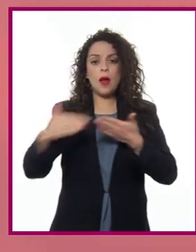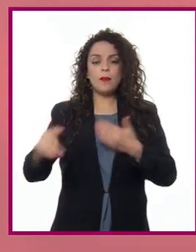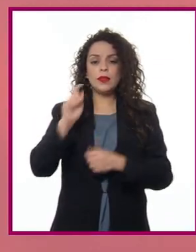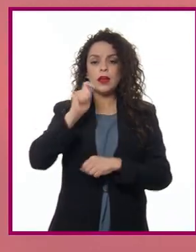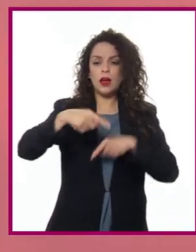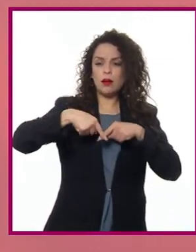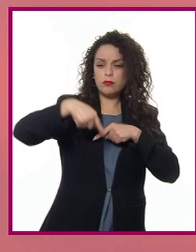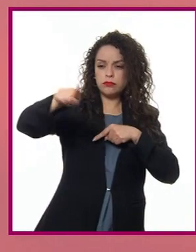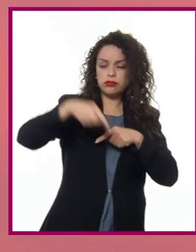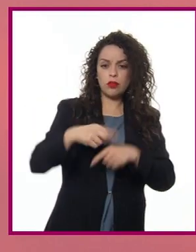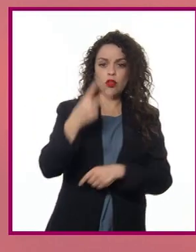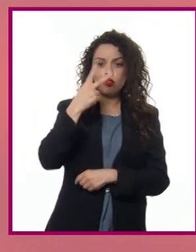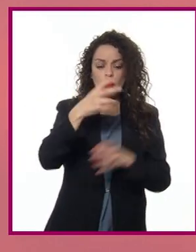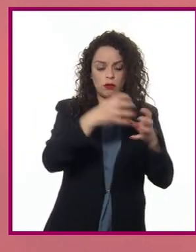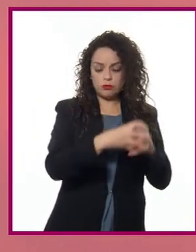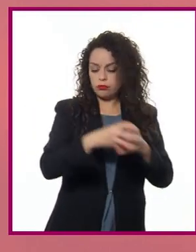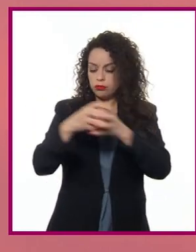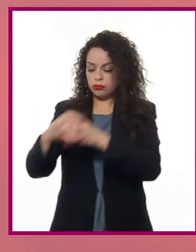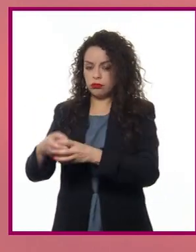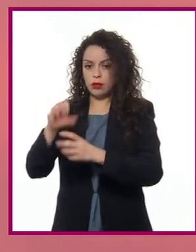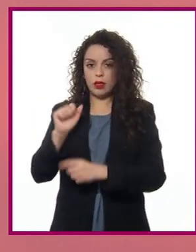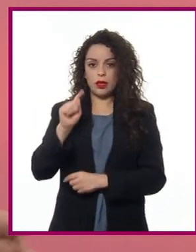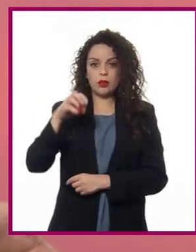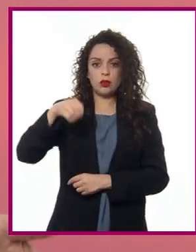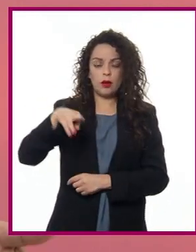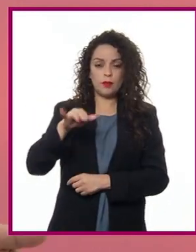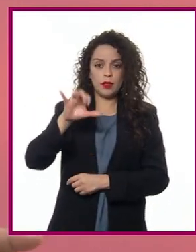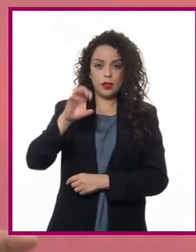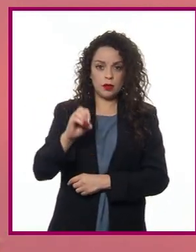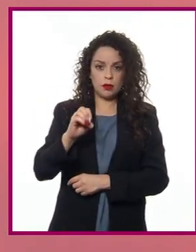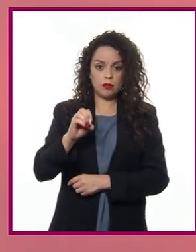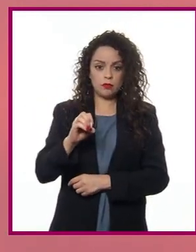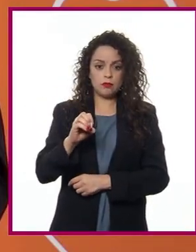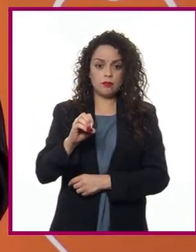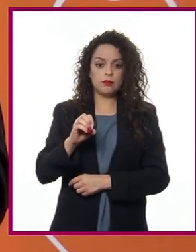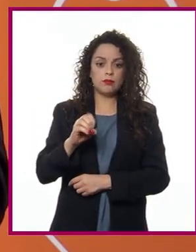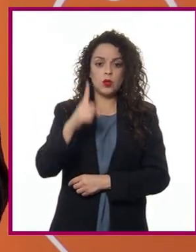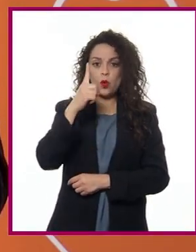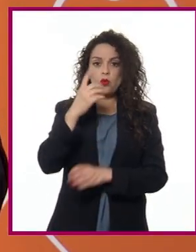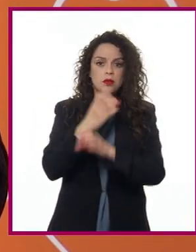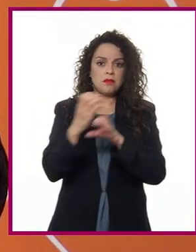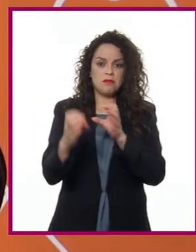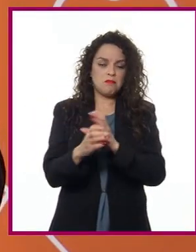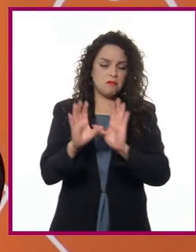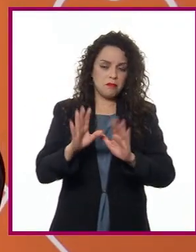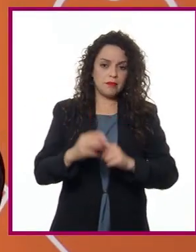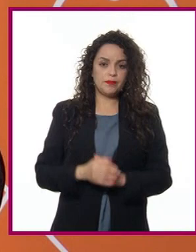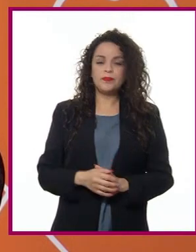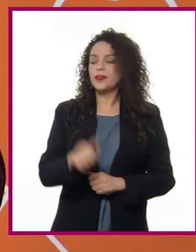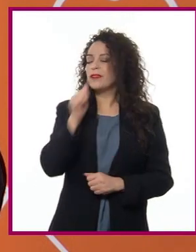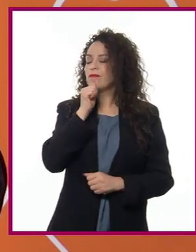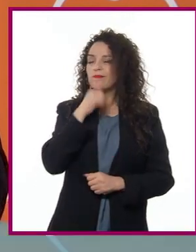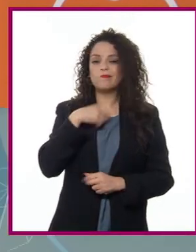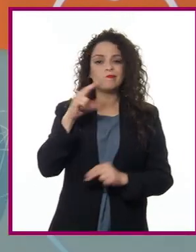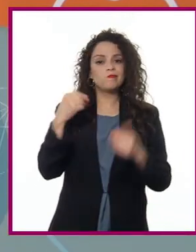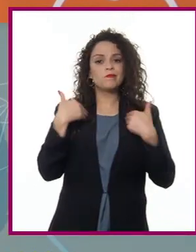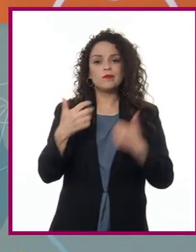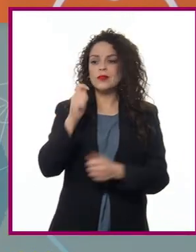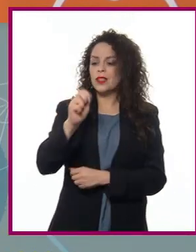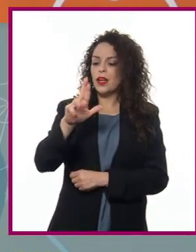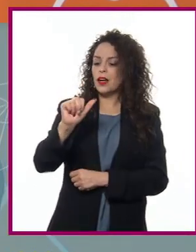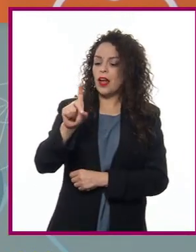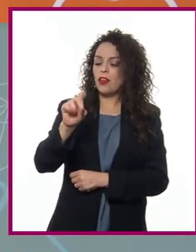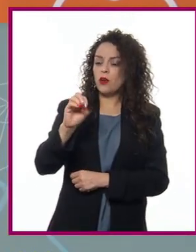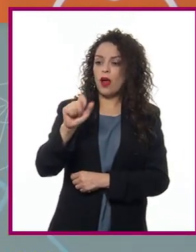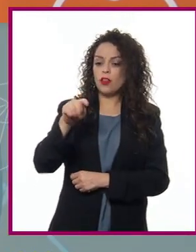distancia entre 2 núcleos atómicos adyacentes de un elemento. Aún no me queda claro qué es el radio atómico. ¿Podría